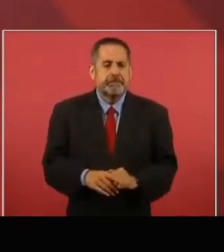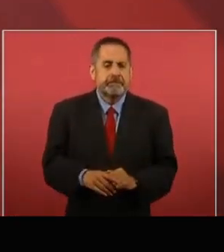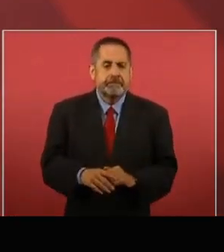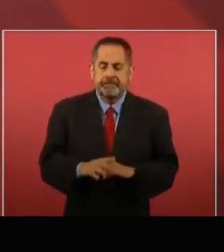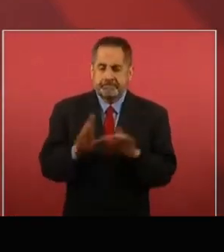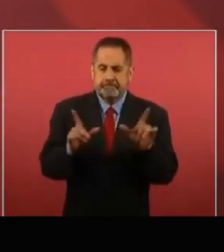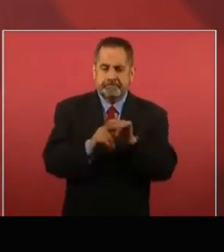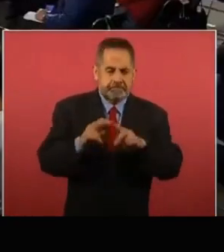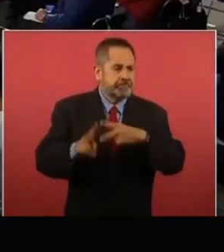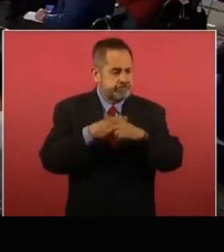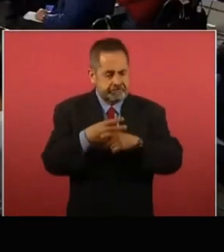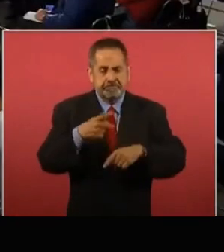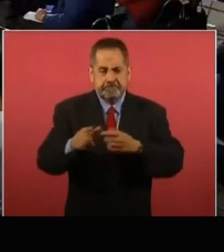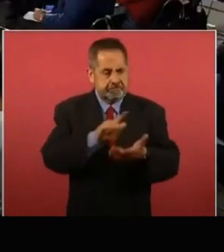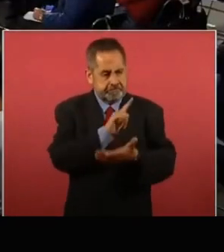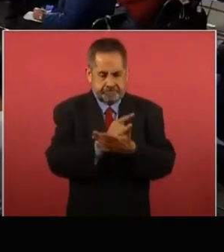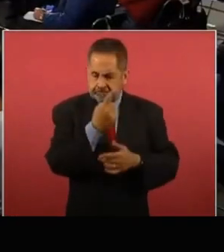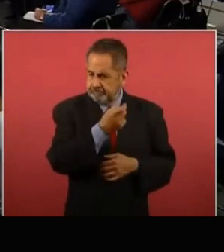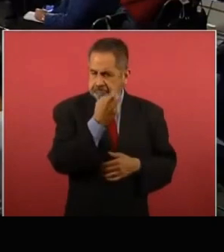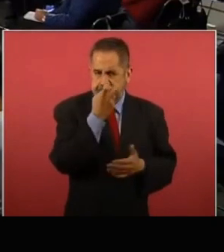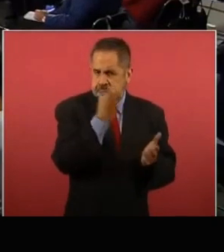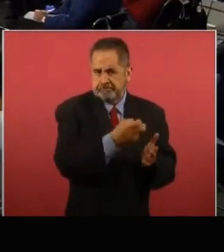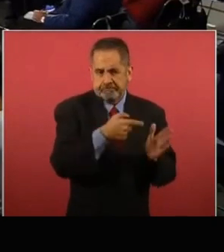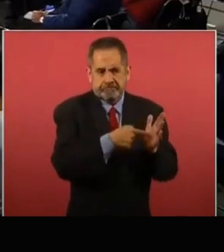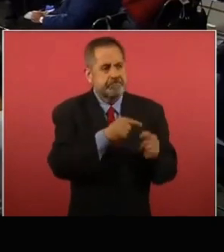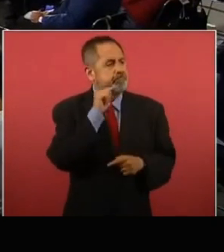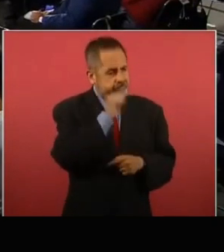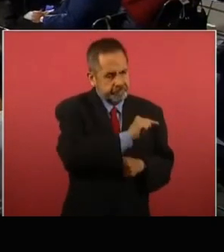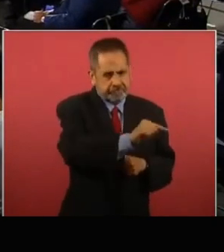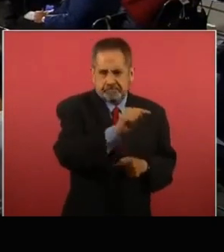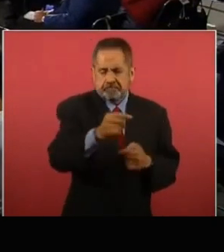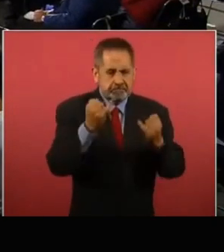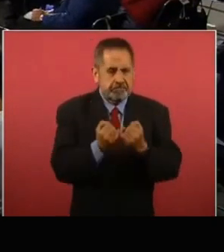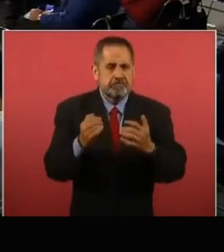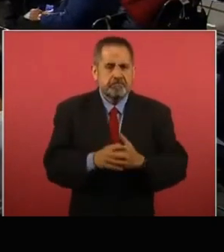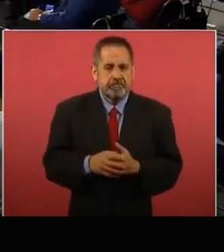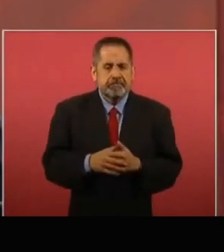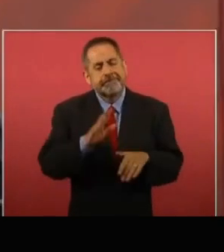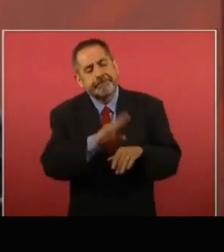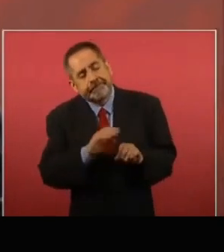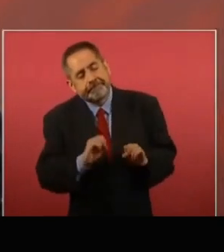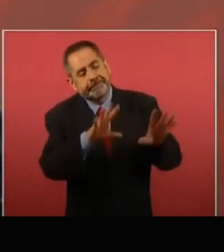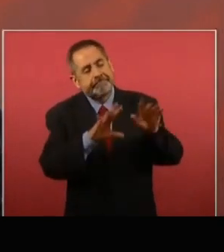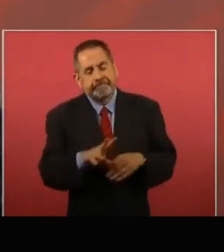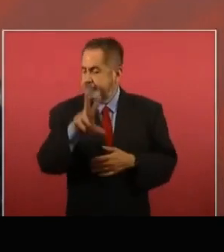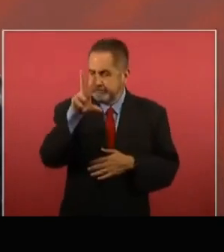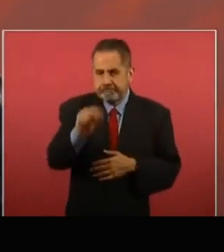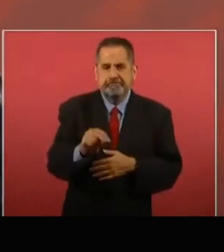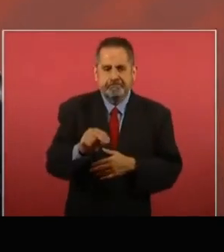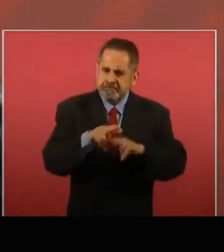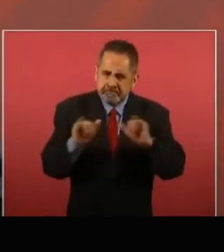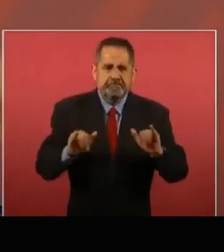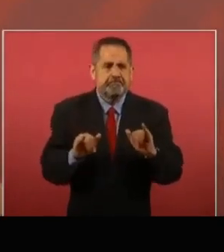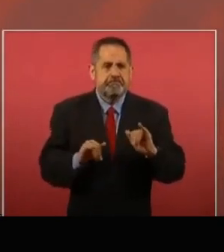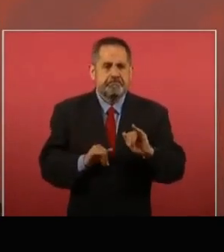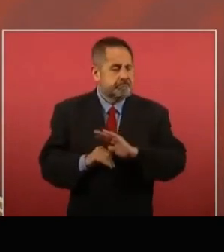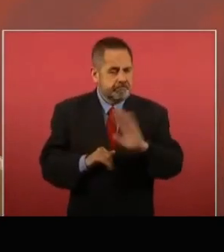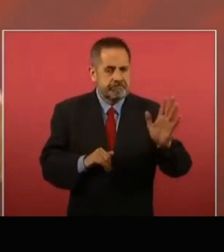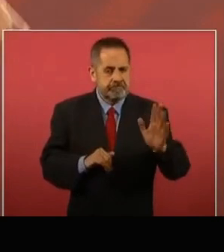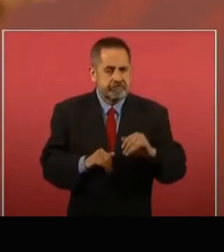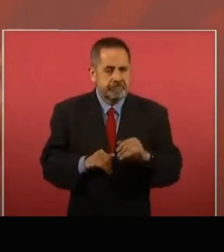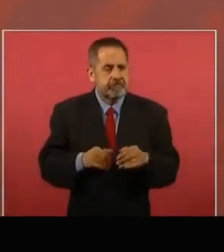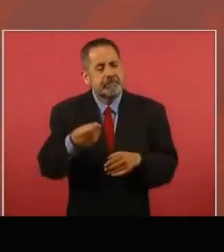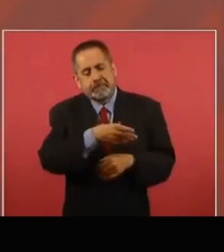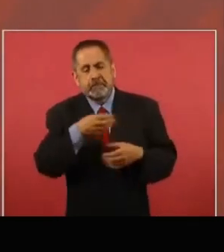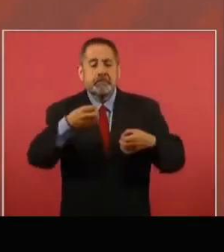y eso es lo que tenemos que hacer en todos los casos cero impunidad y no porque es un